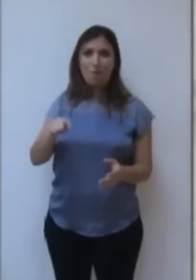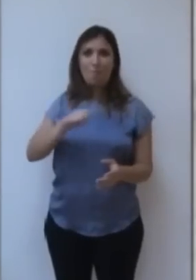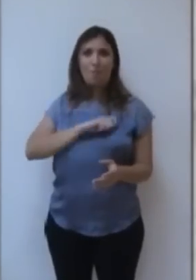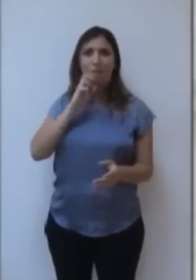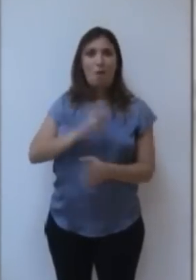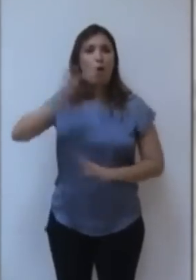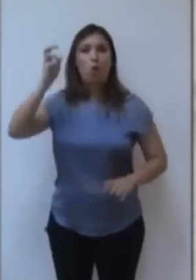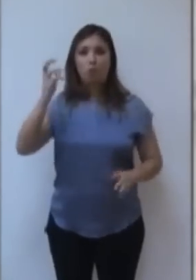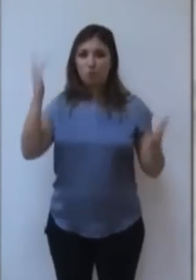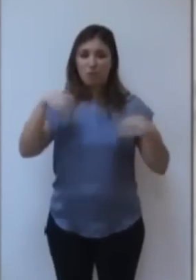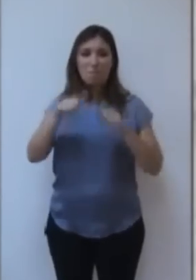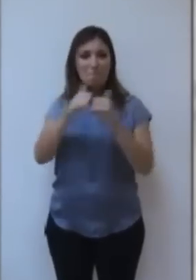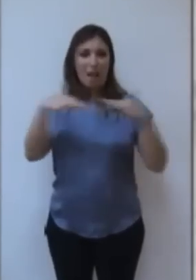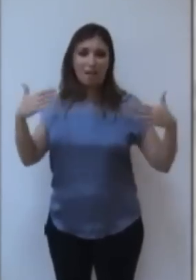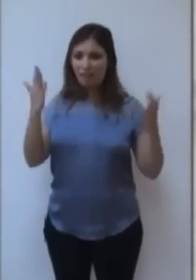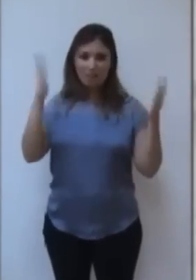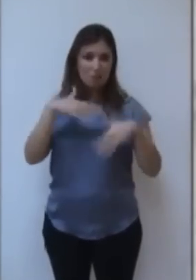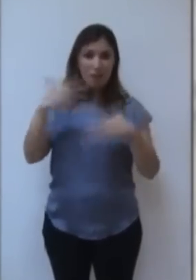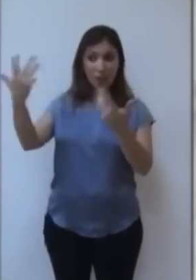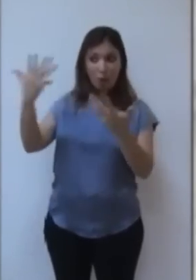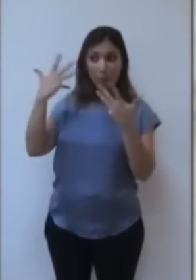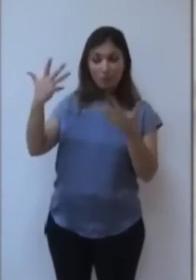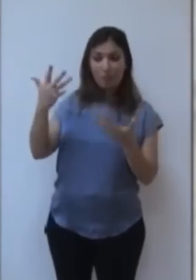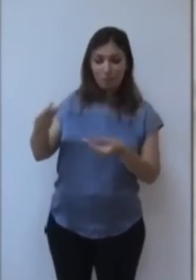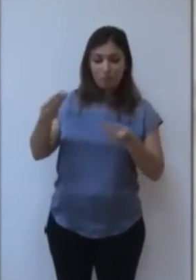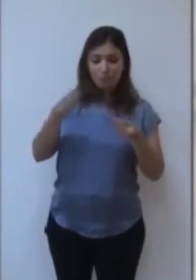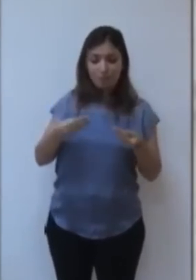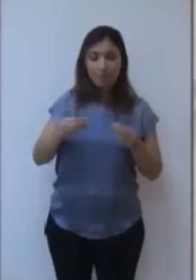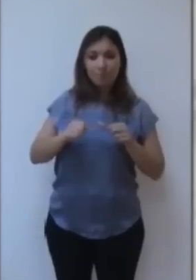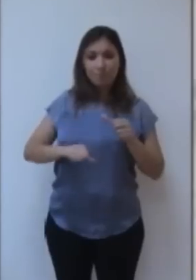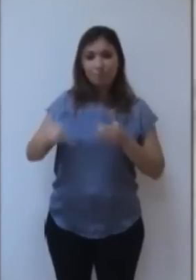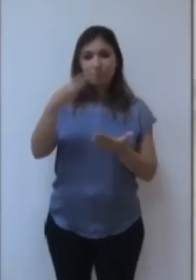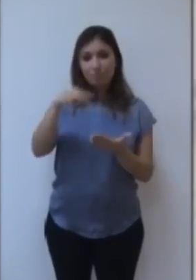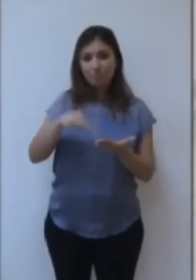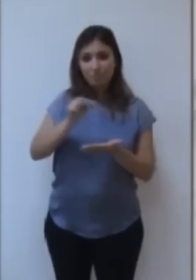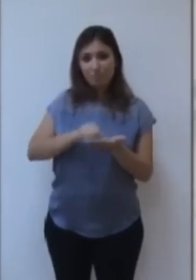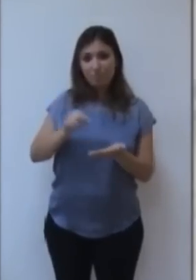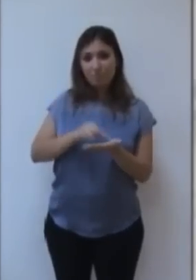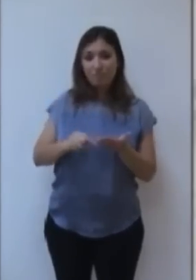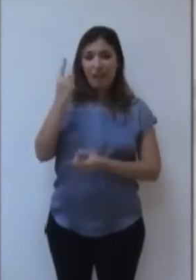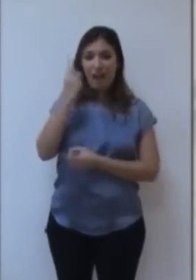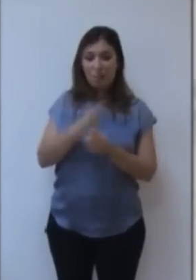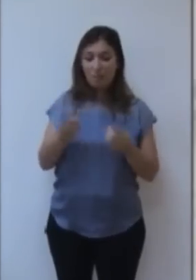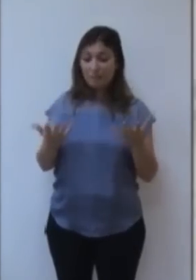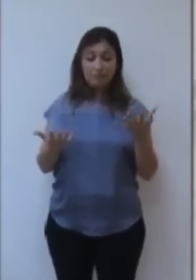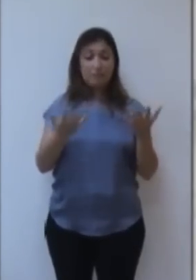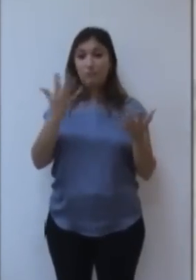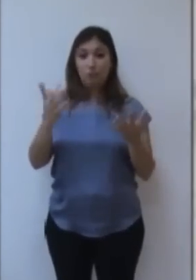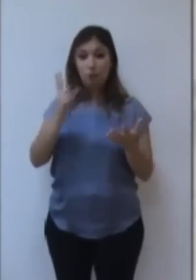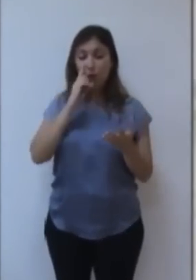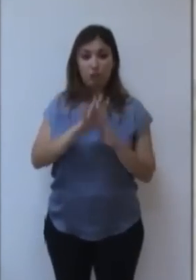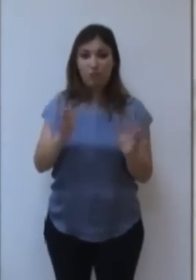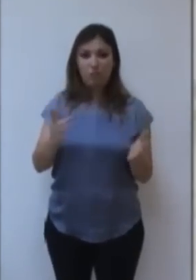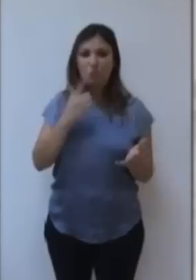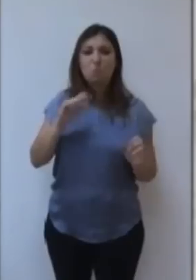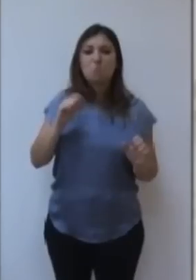no hay ninguna fórmula mágica, dejas las recomendaciones, te pones a escribir y otra vez tienes que volver a leer el texto porque no sabes muy bien por dónde empezar, porque no hay una regla